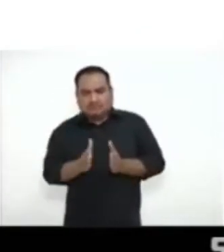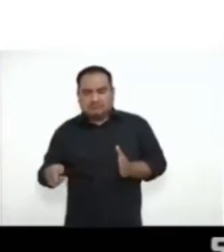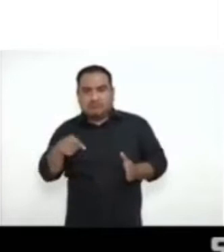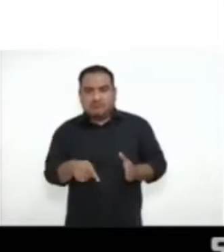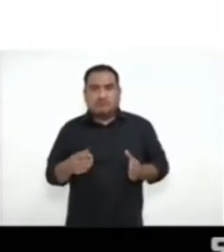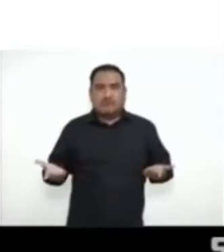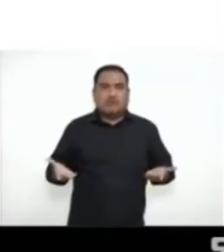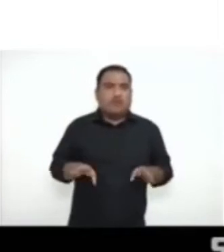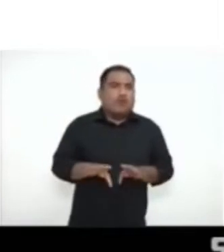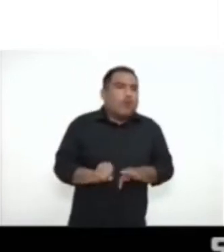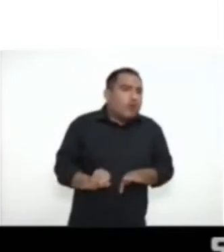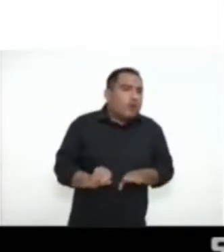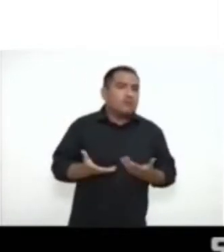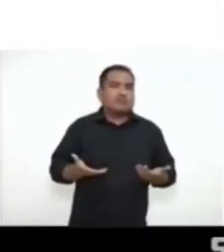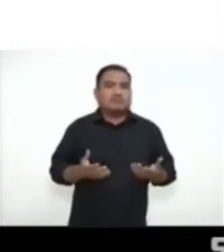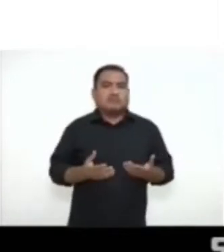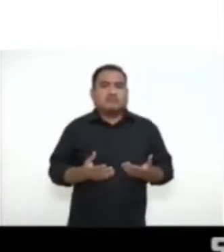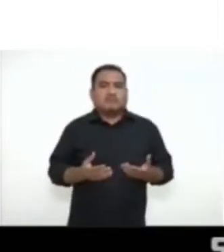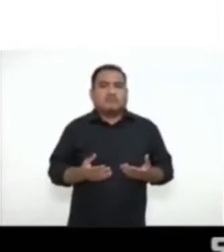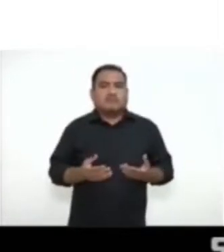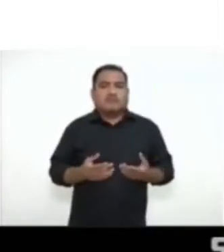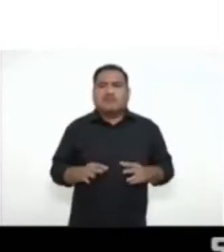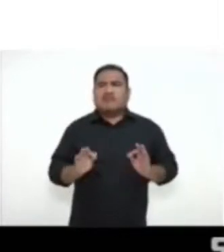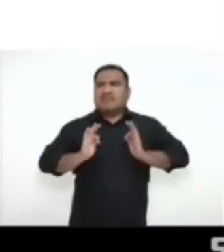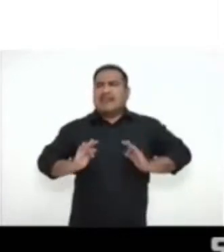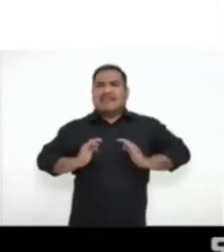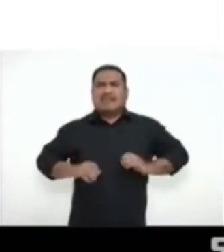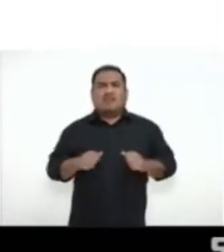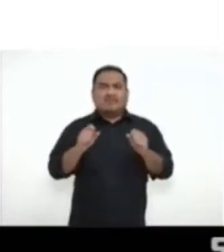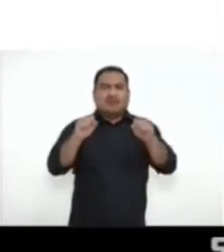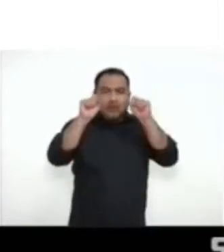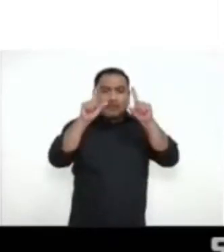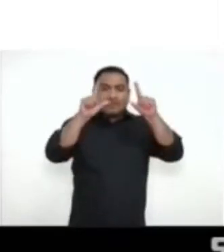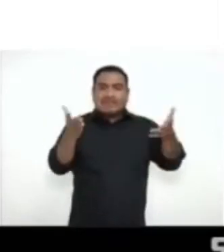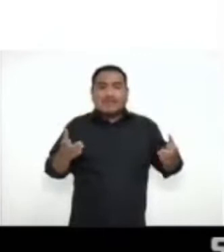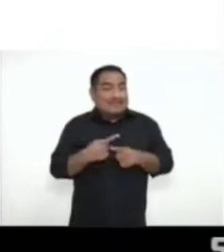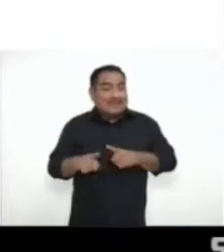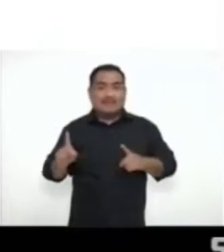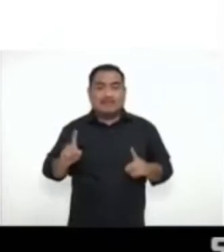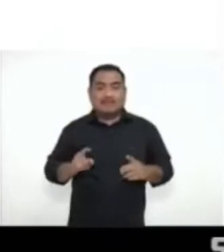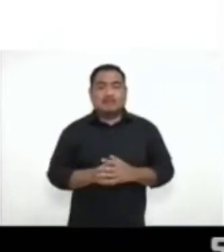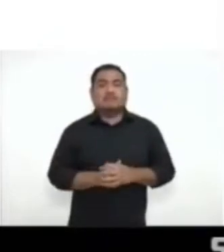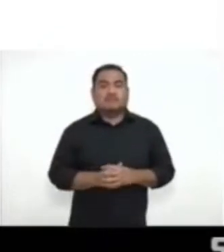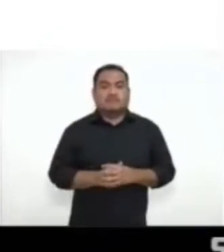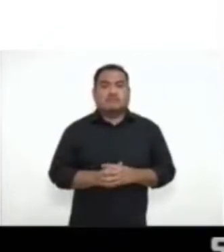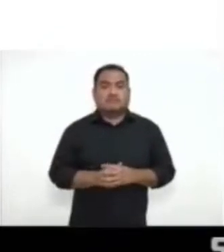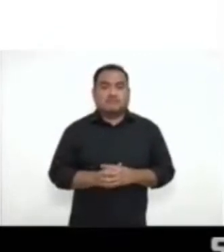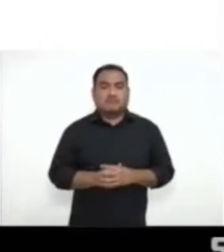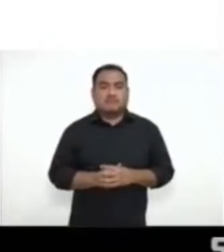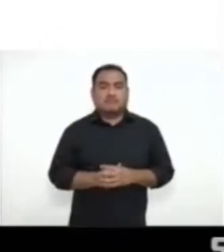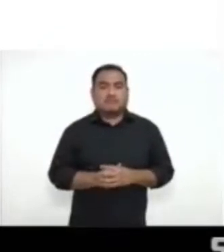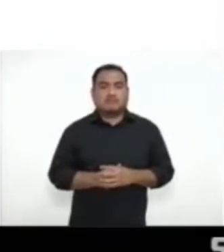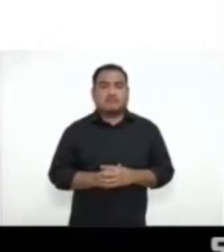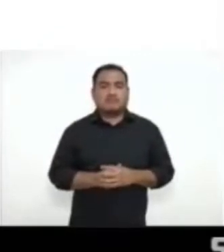momento de que estar en un estado de ánimo temeroso, en un estado de ánimo